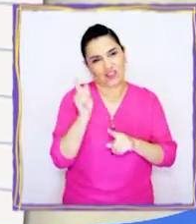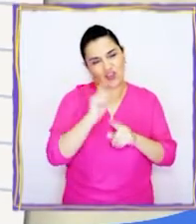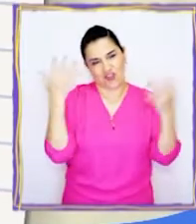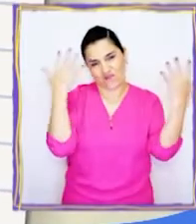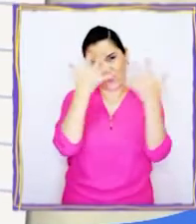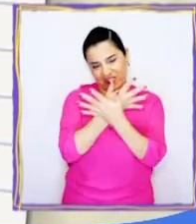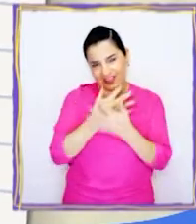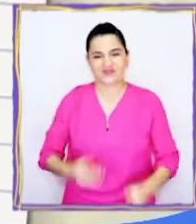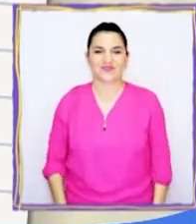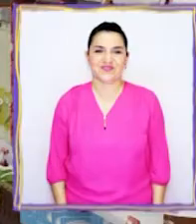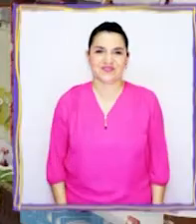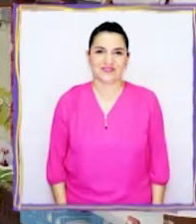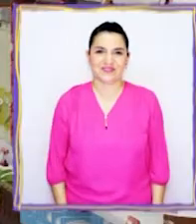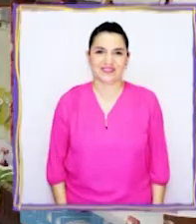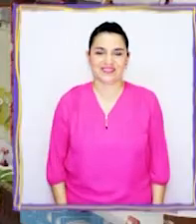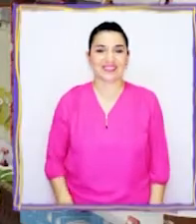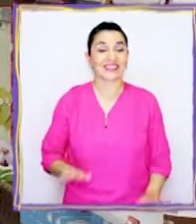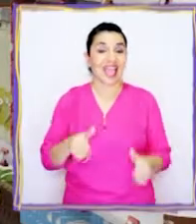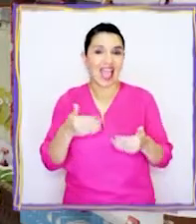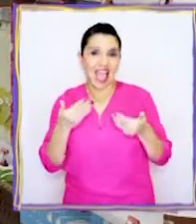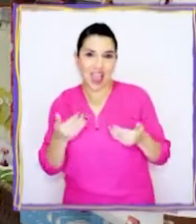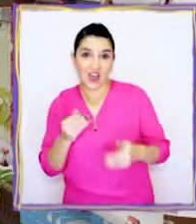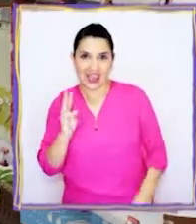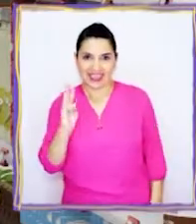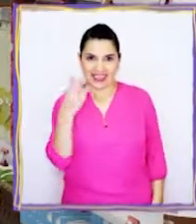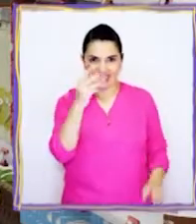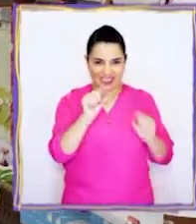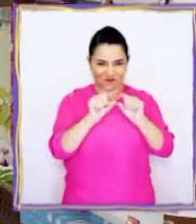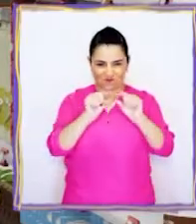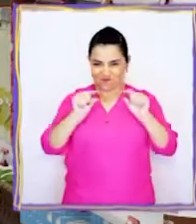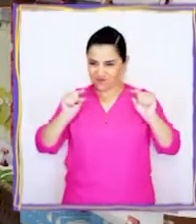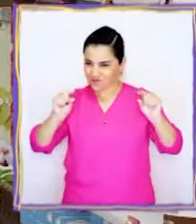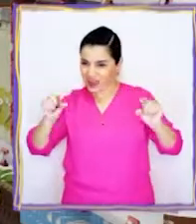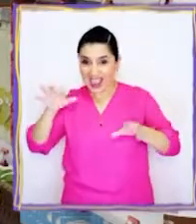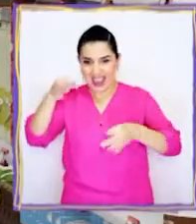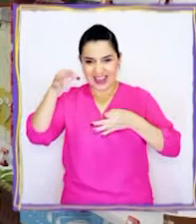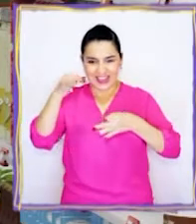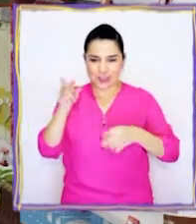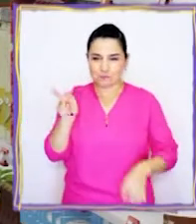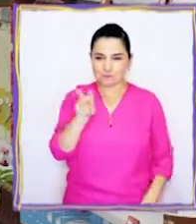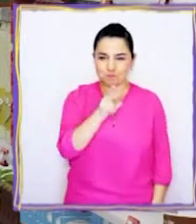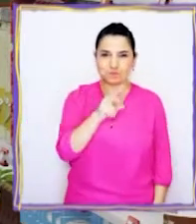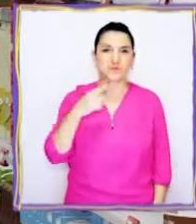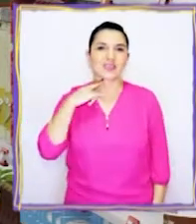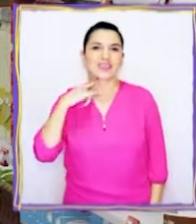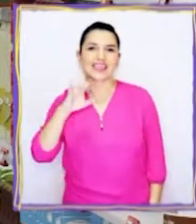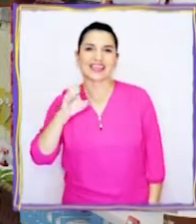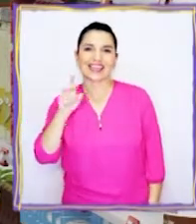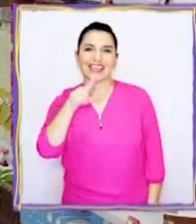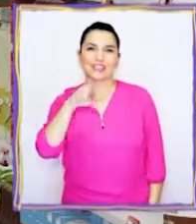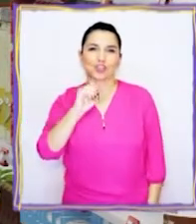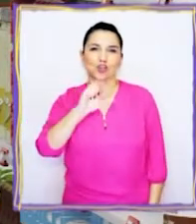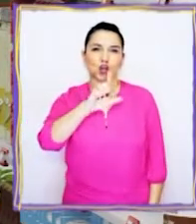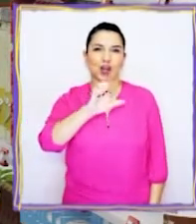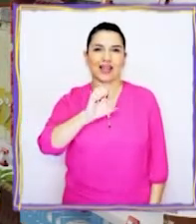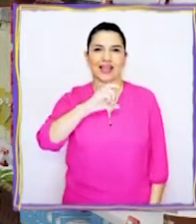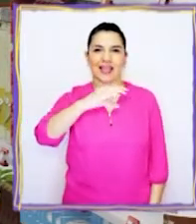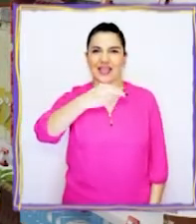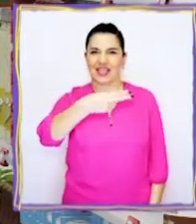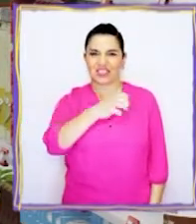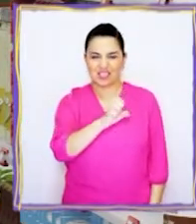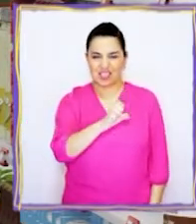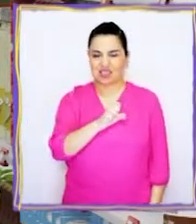a confundirnos. Veamos entonces la tercera línea de mi lista de compras. Queso leche.